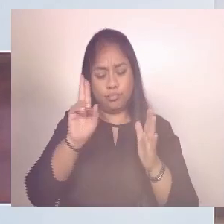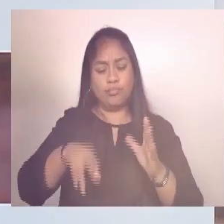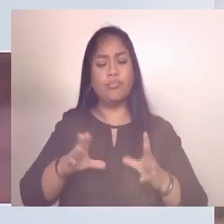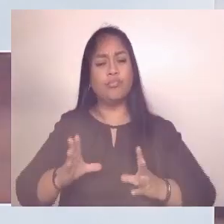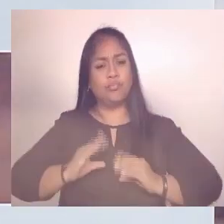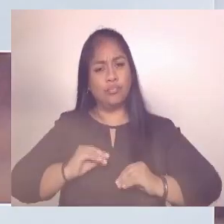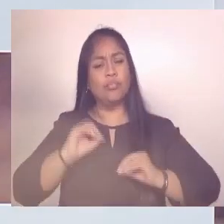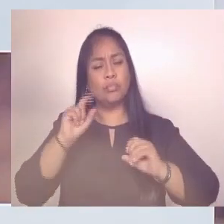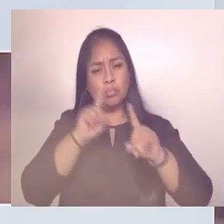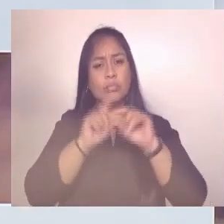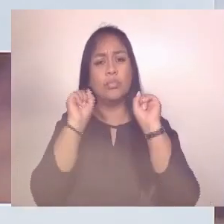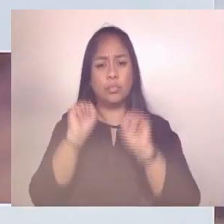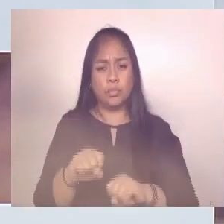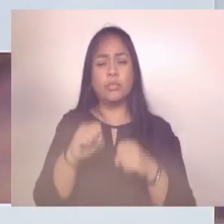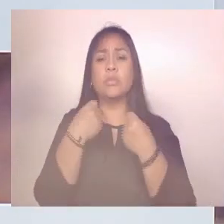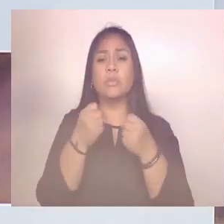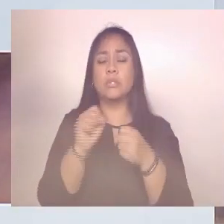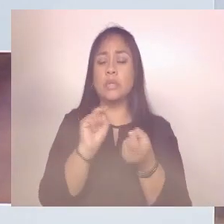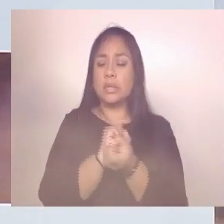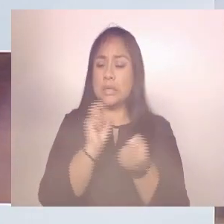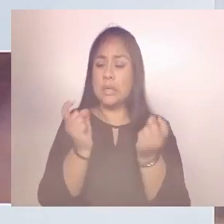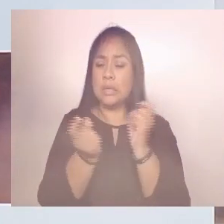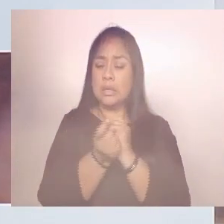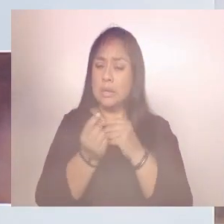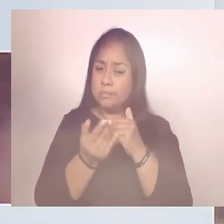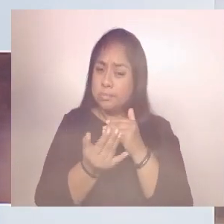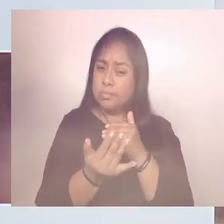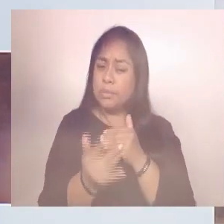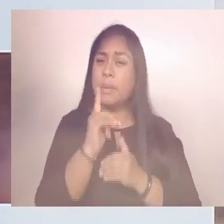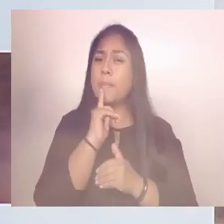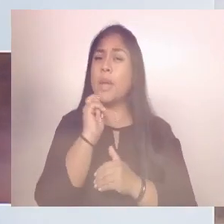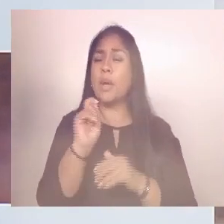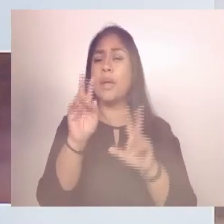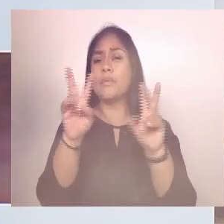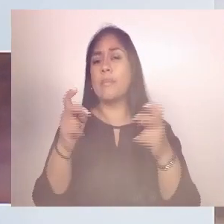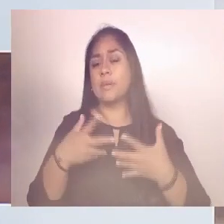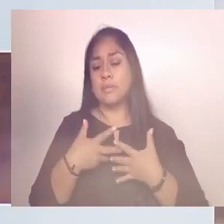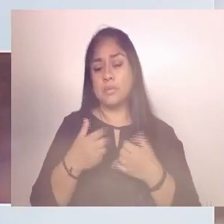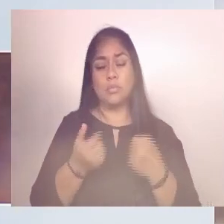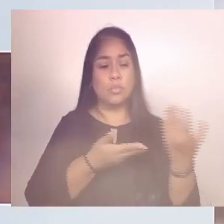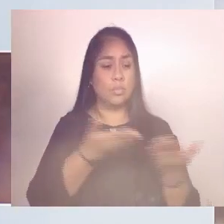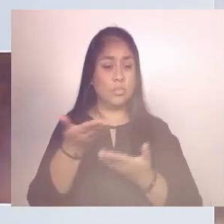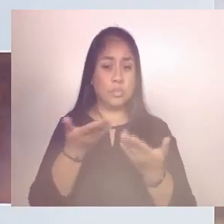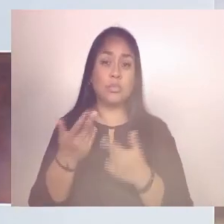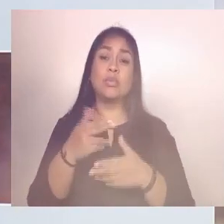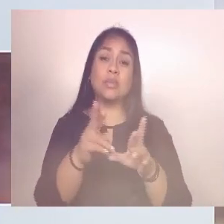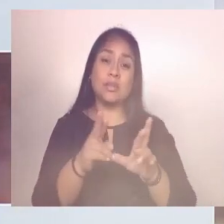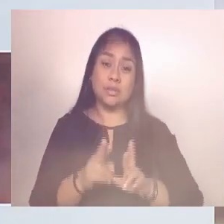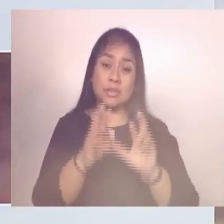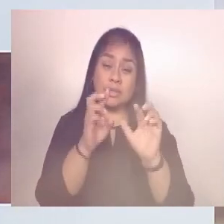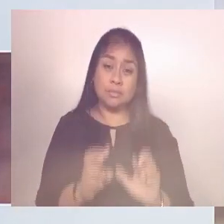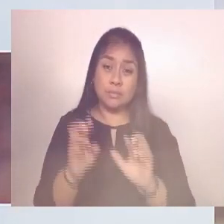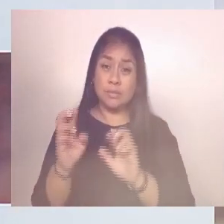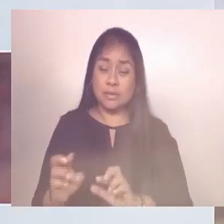posible hacer cambios encaminados a mejorar el sector salud, la atención que recibe la población y brindar